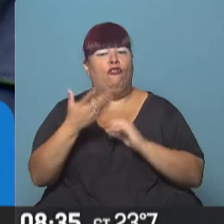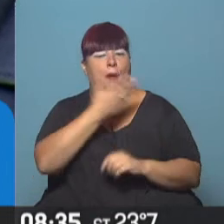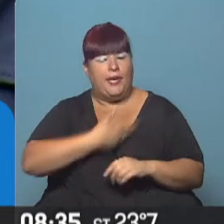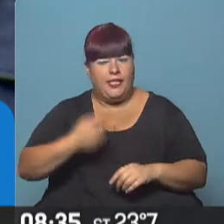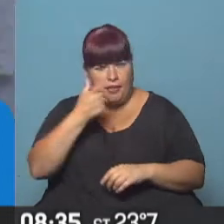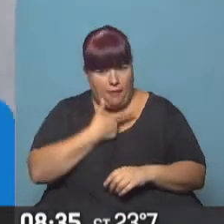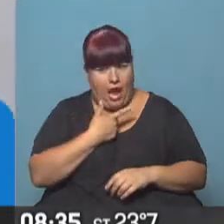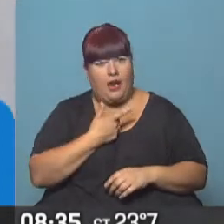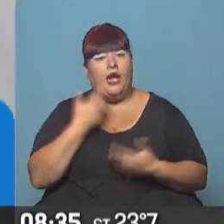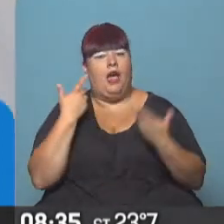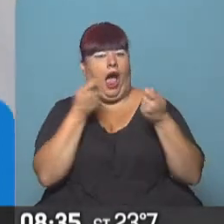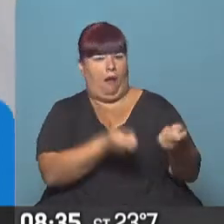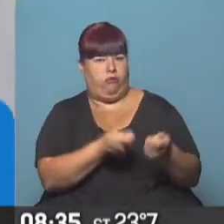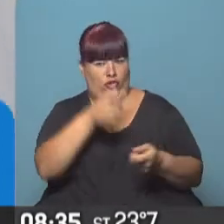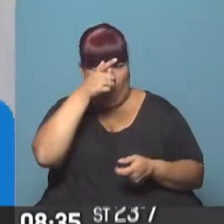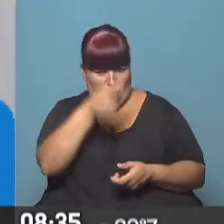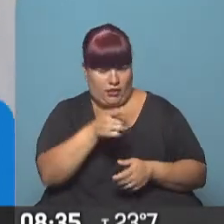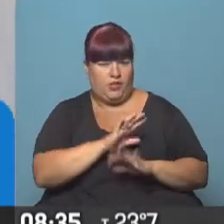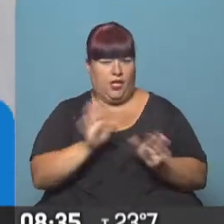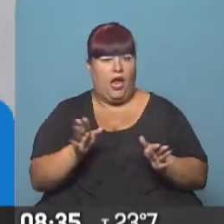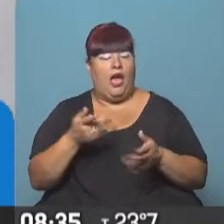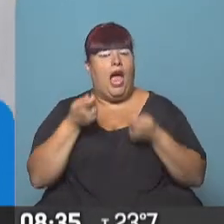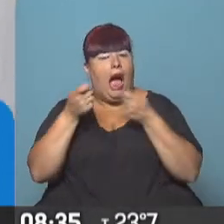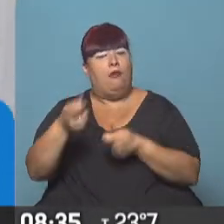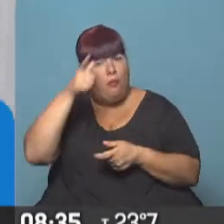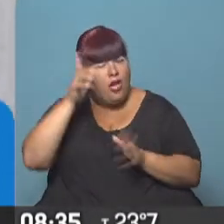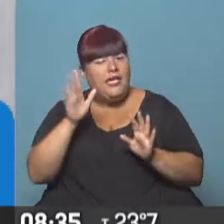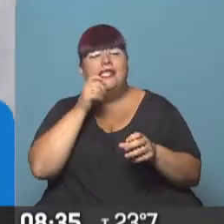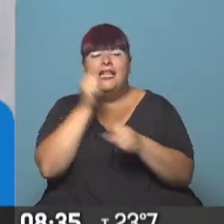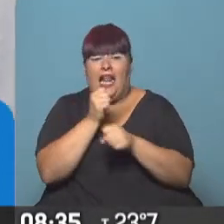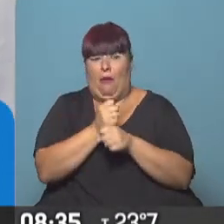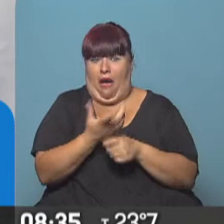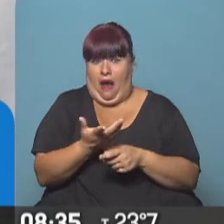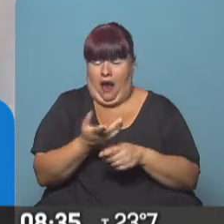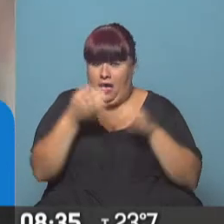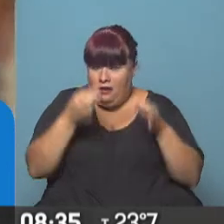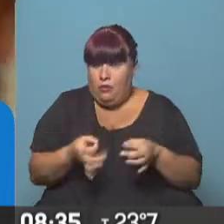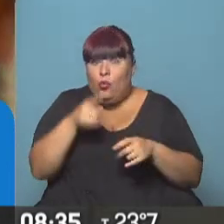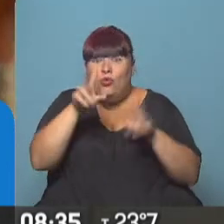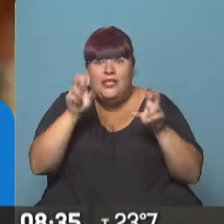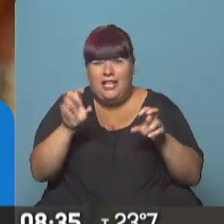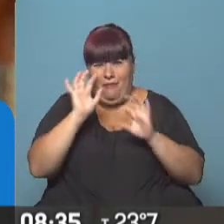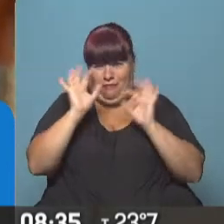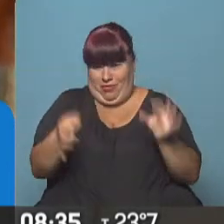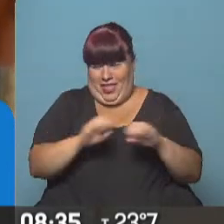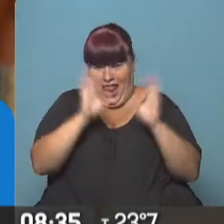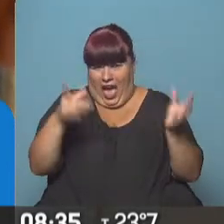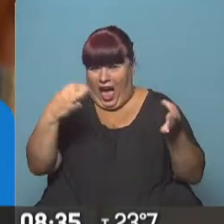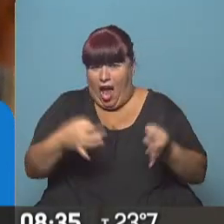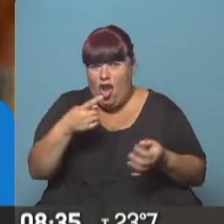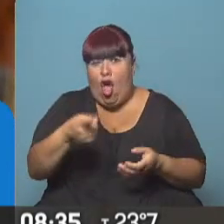presidente Macri de salir a respaldarlo y de respaldar a la policía cuando actúa, especialmente en un caso tan claro de